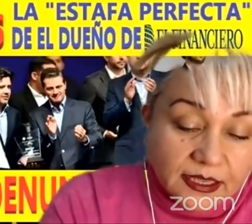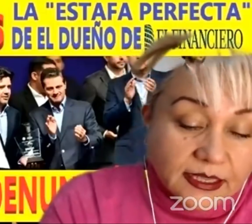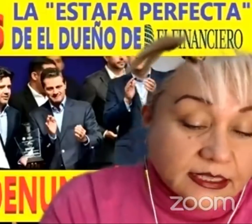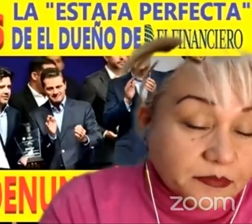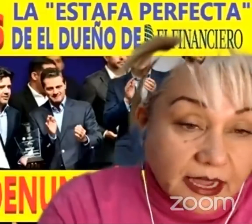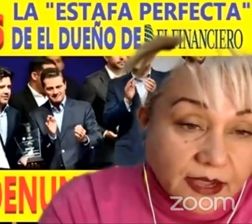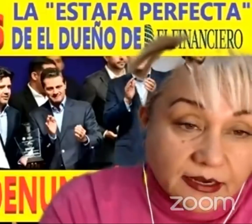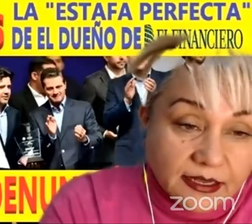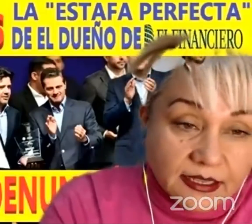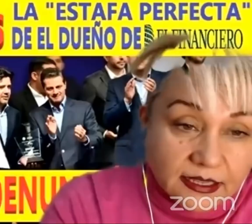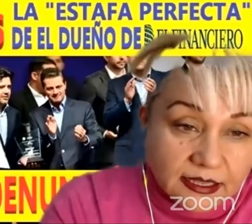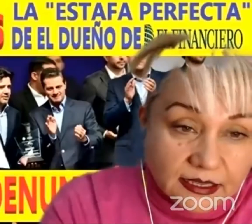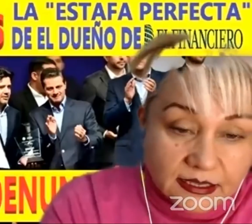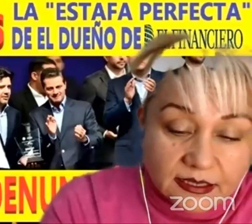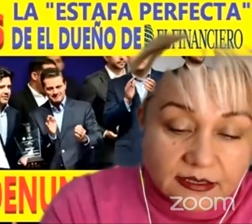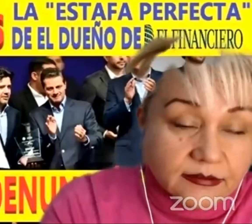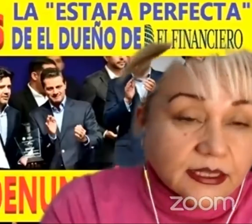supuestamente. Esperaban